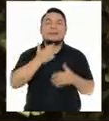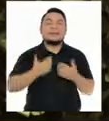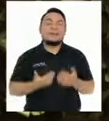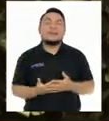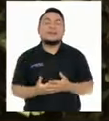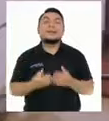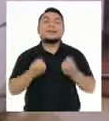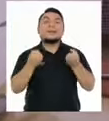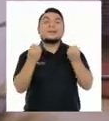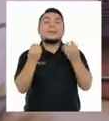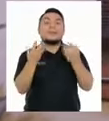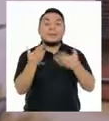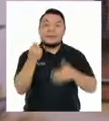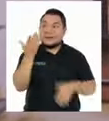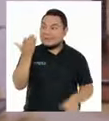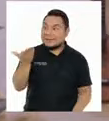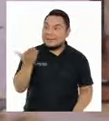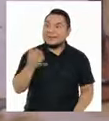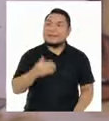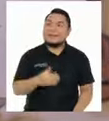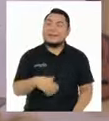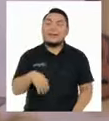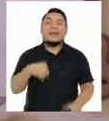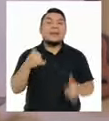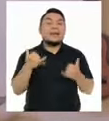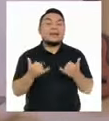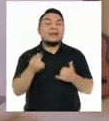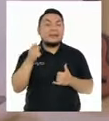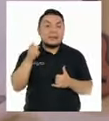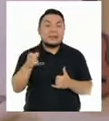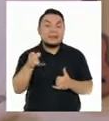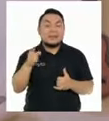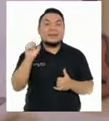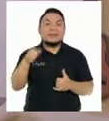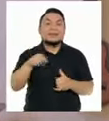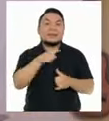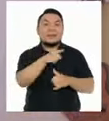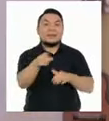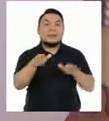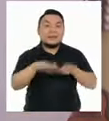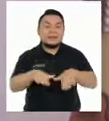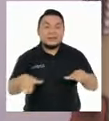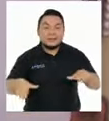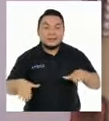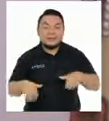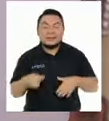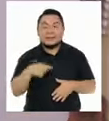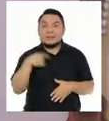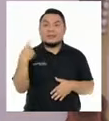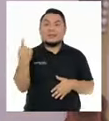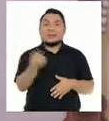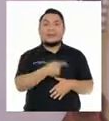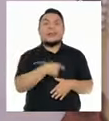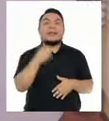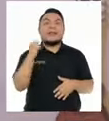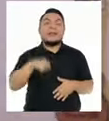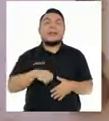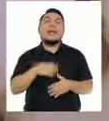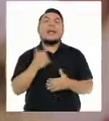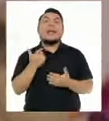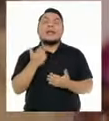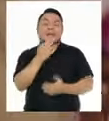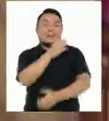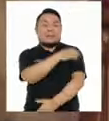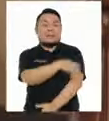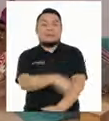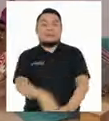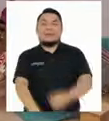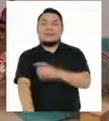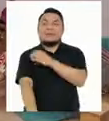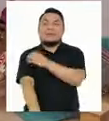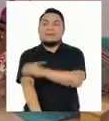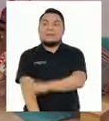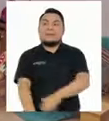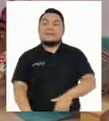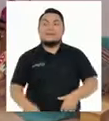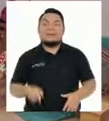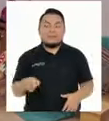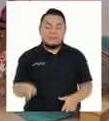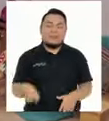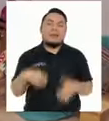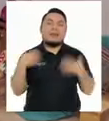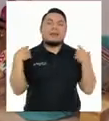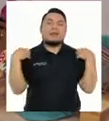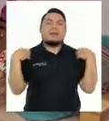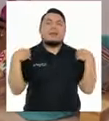Muy bien, Martina. Eso es. Niñas y niños, que caigan nuestros brazos y se balanceen a un lado y al